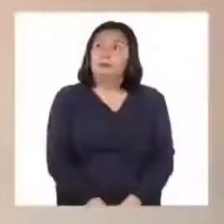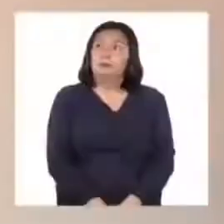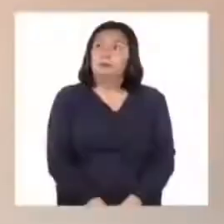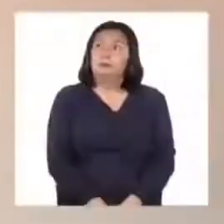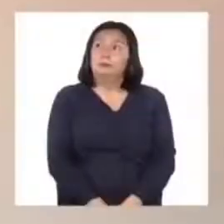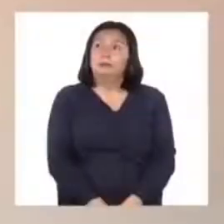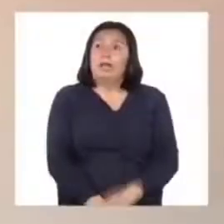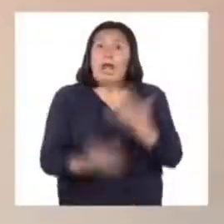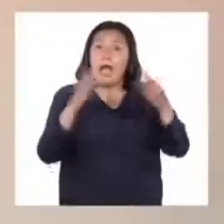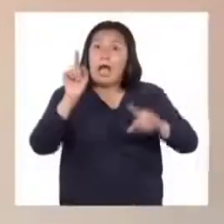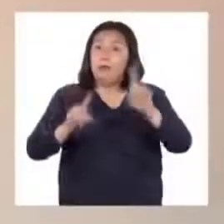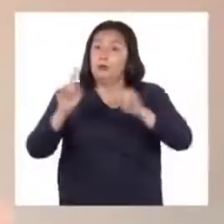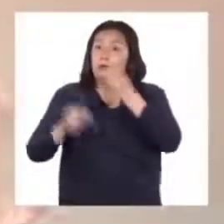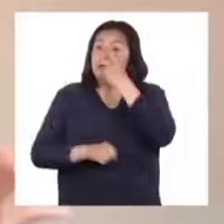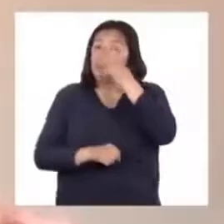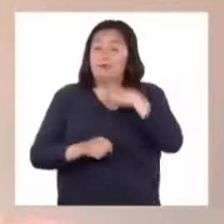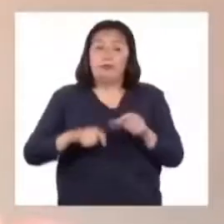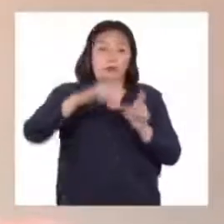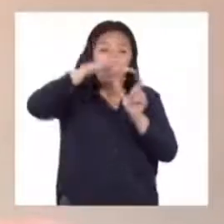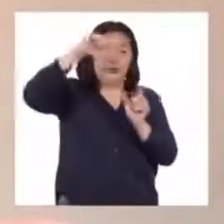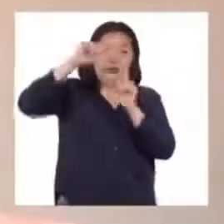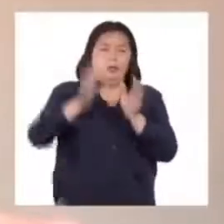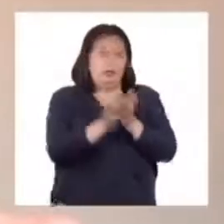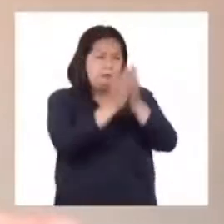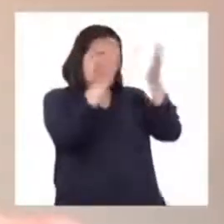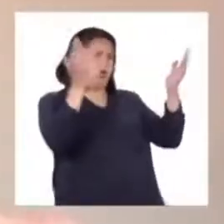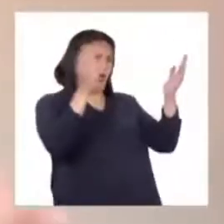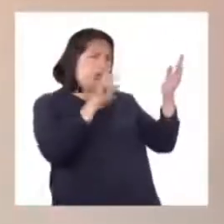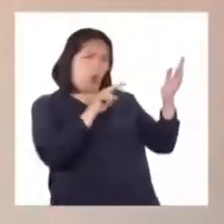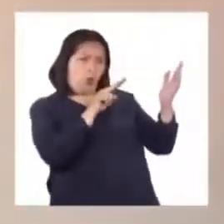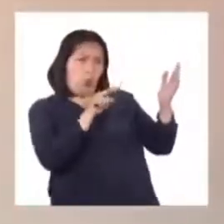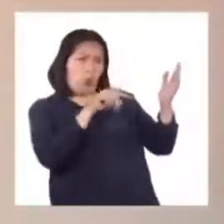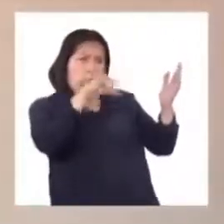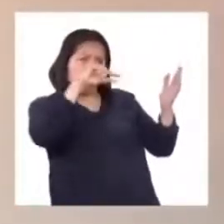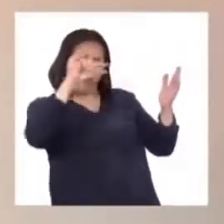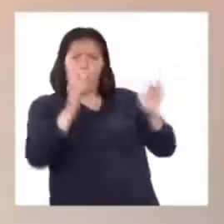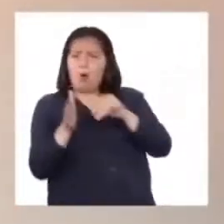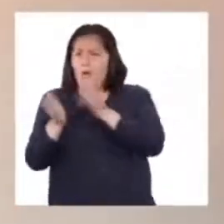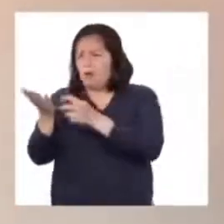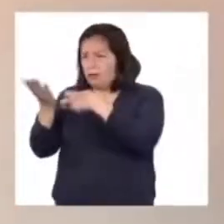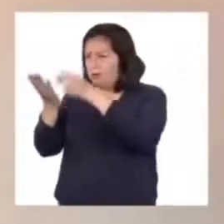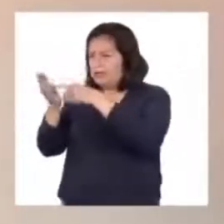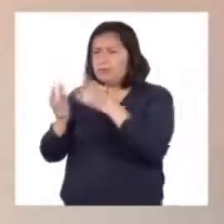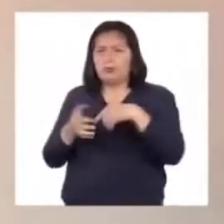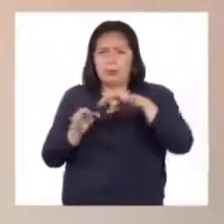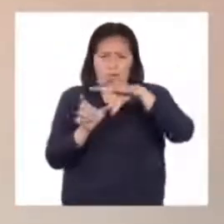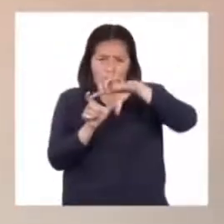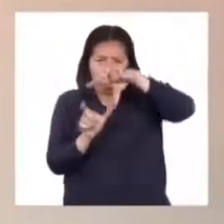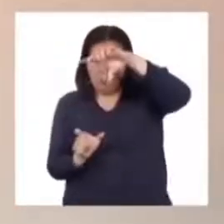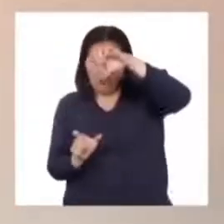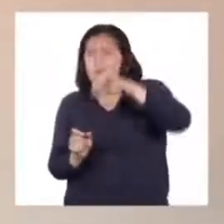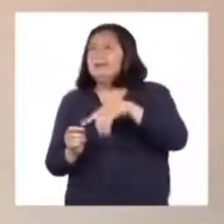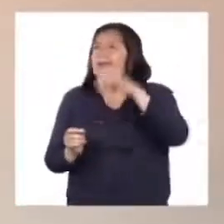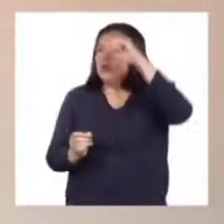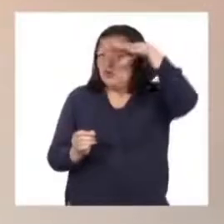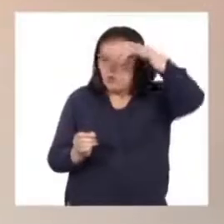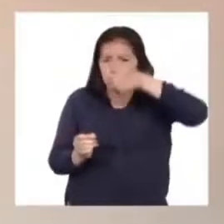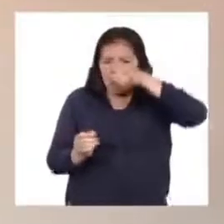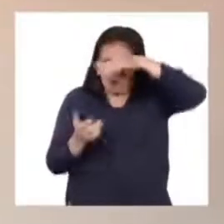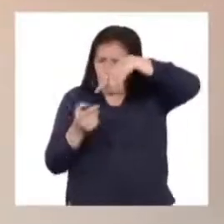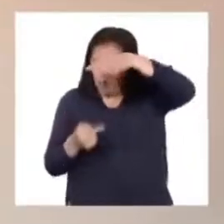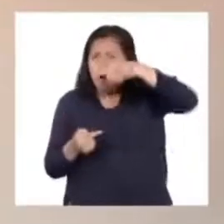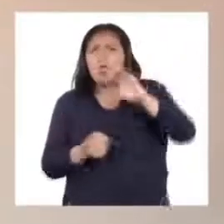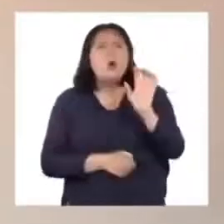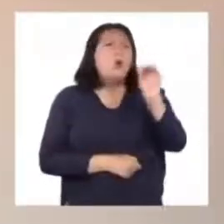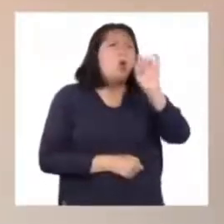¿Has visto gráficos de barras en periódicos, revistas o recibos? ¿O los has